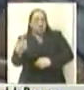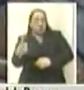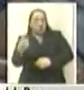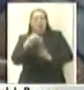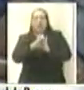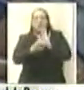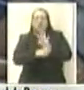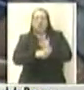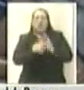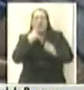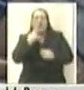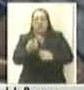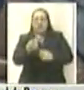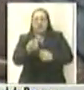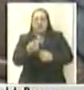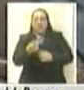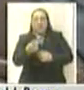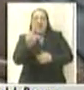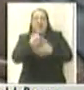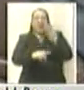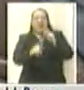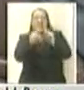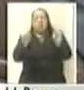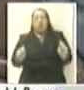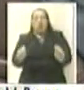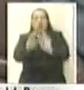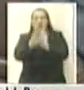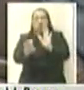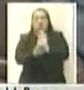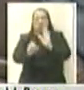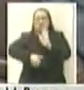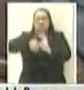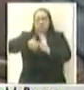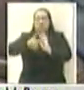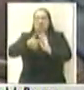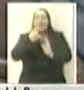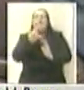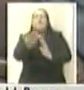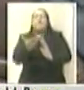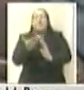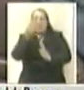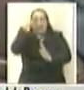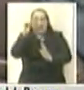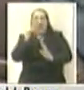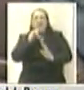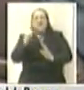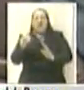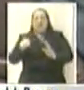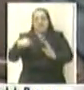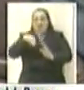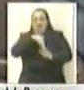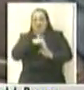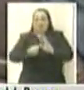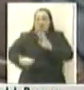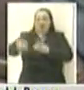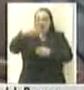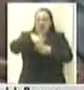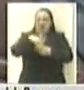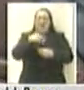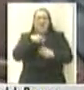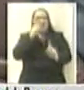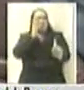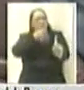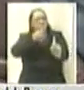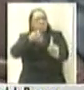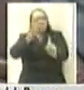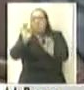la Constitución Política dice que el Tribunal Constitucional exige que para ser miembro se tengan los mismos